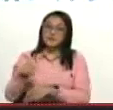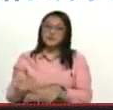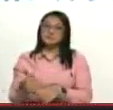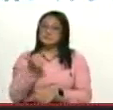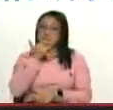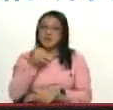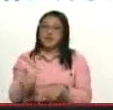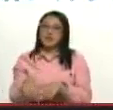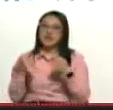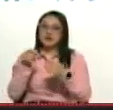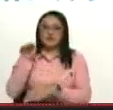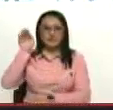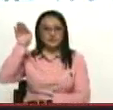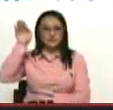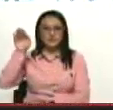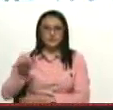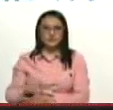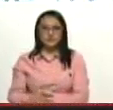futuro